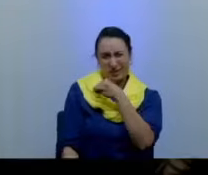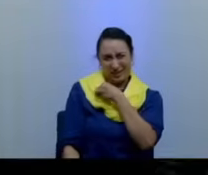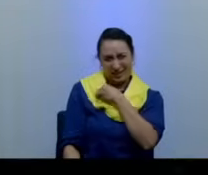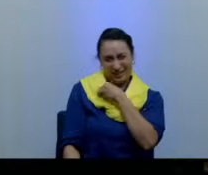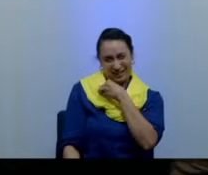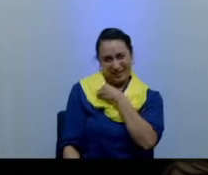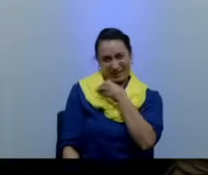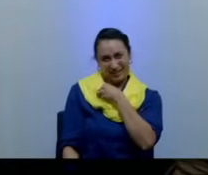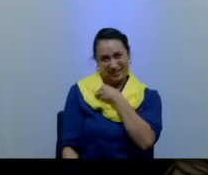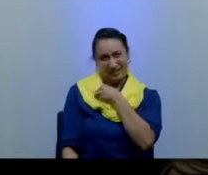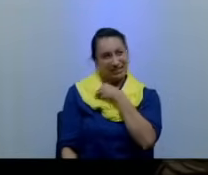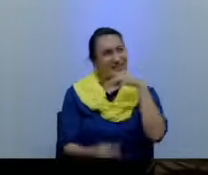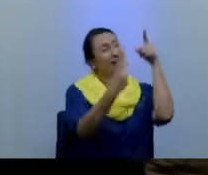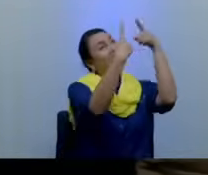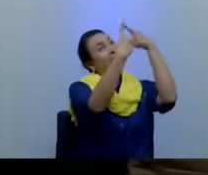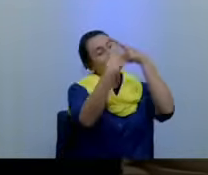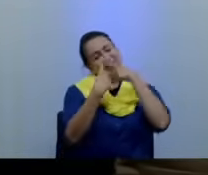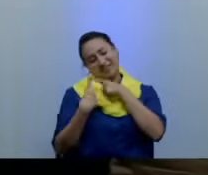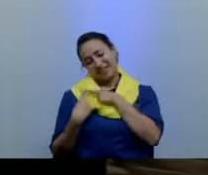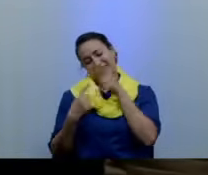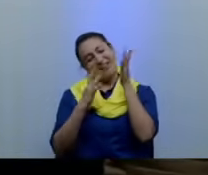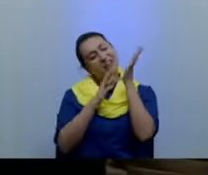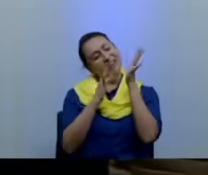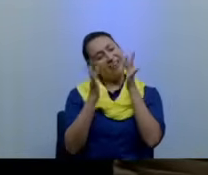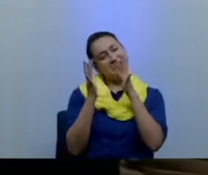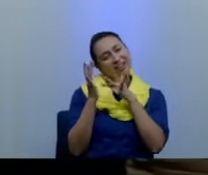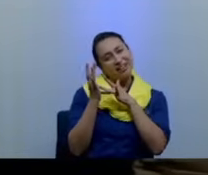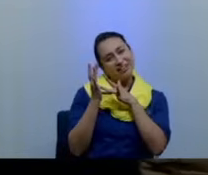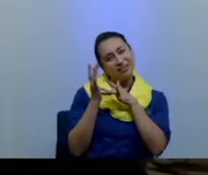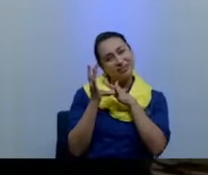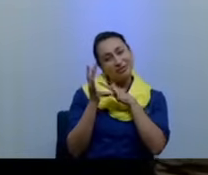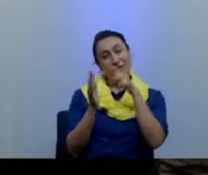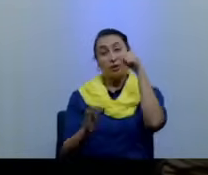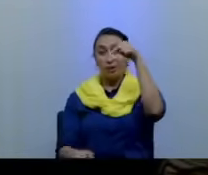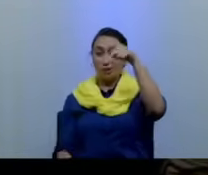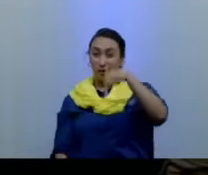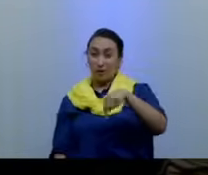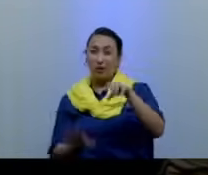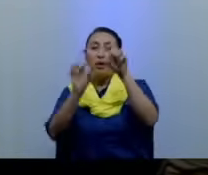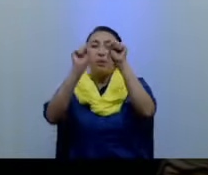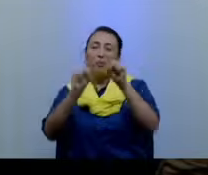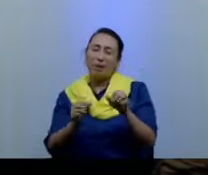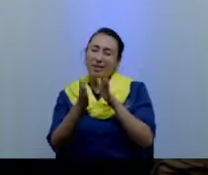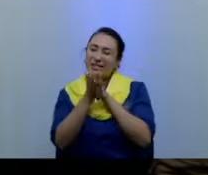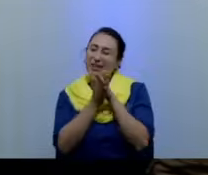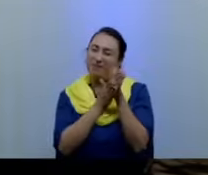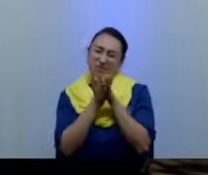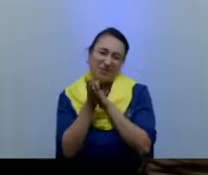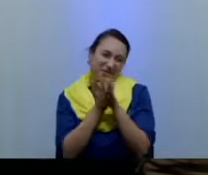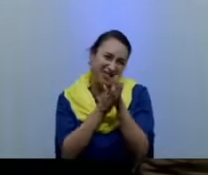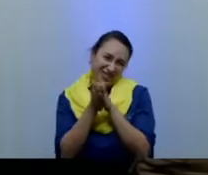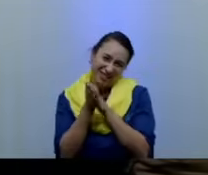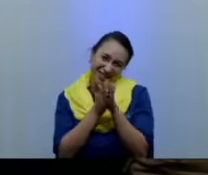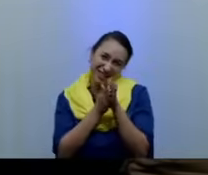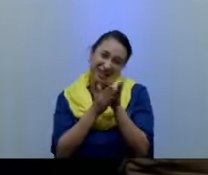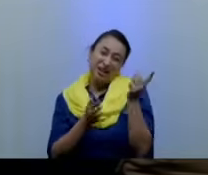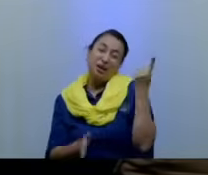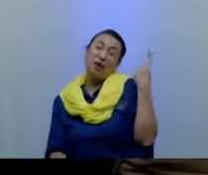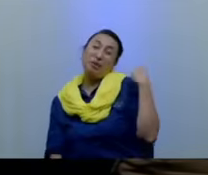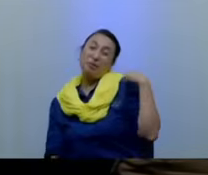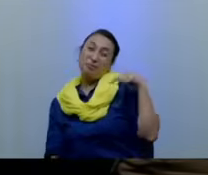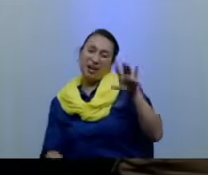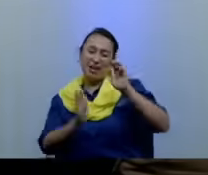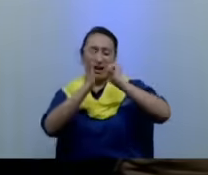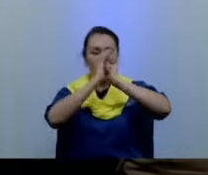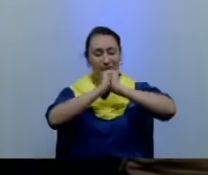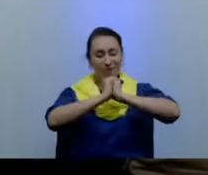su corazón al Señor Jesucristo? Quiero invitarle por favor a que se acerque acá al frente lo más pronto posible. O